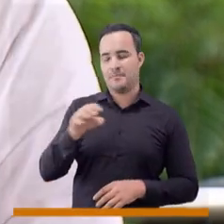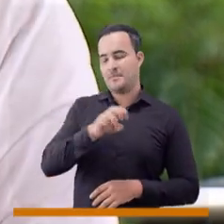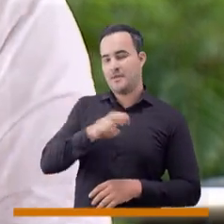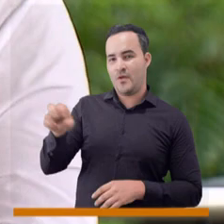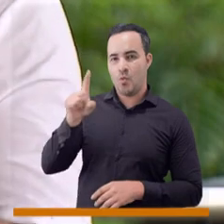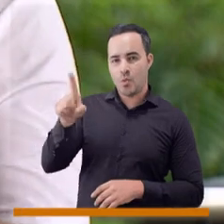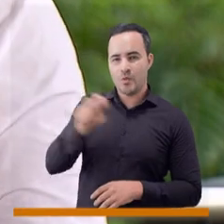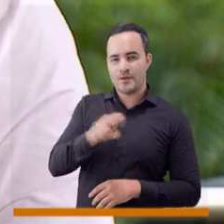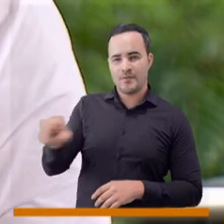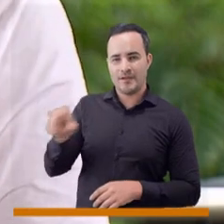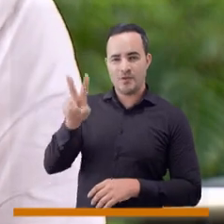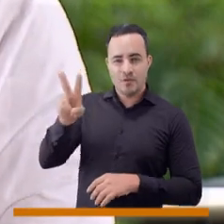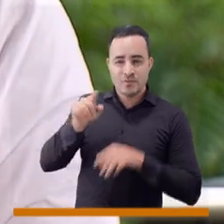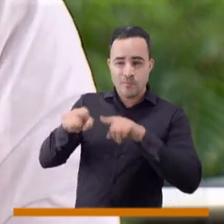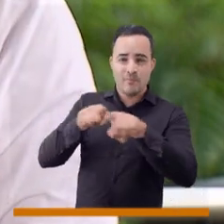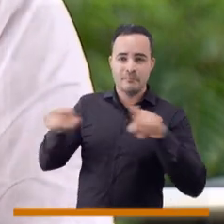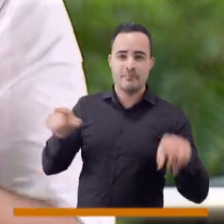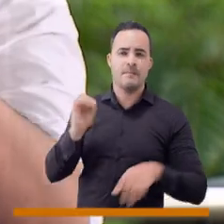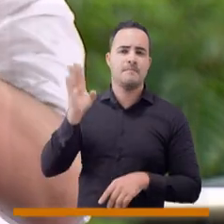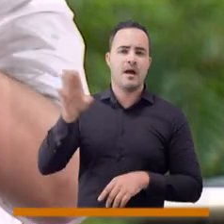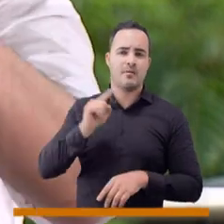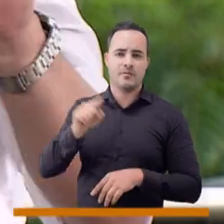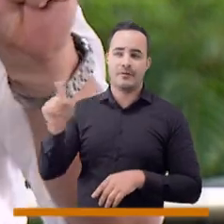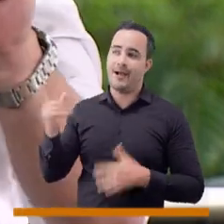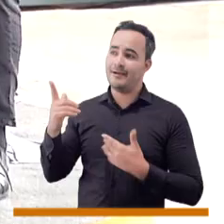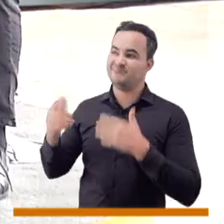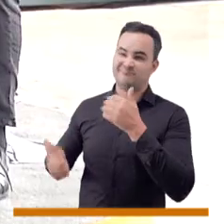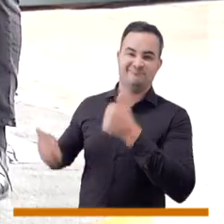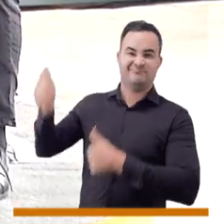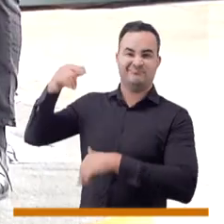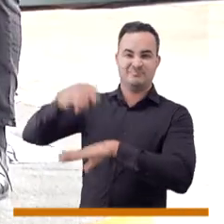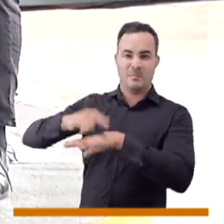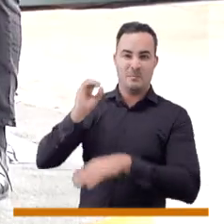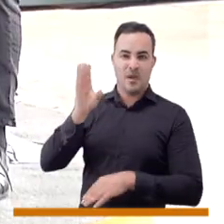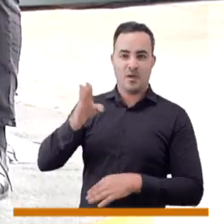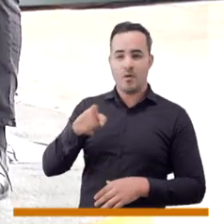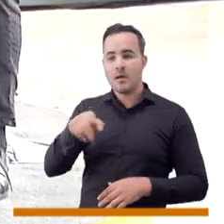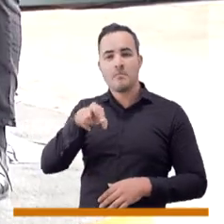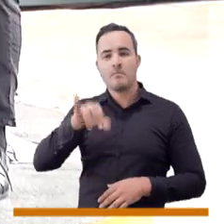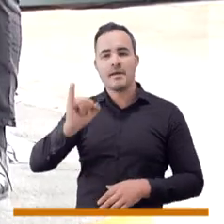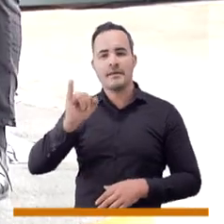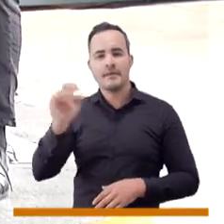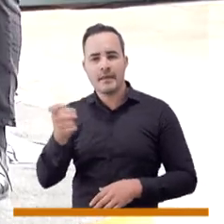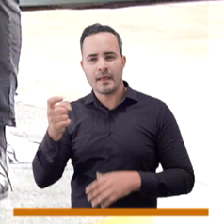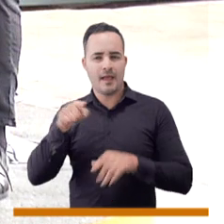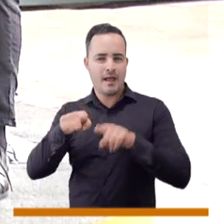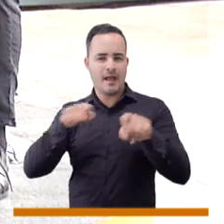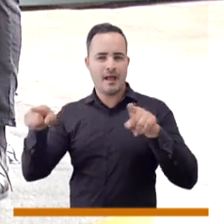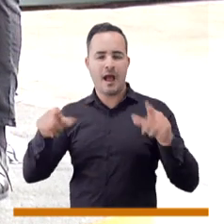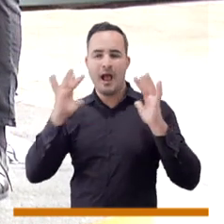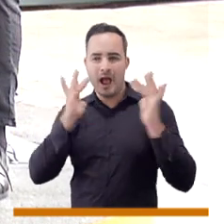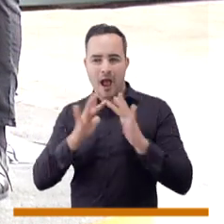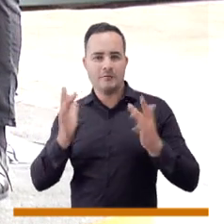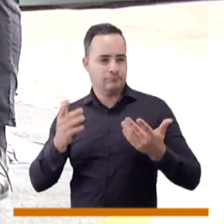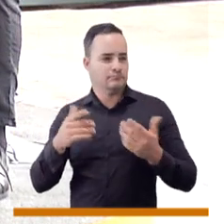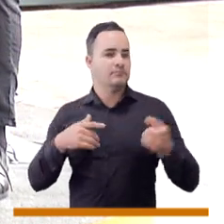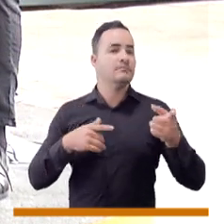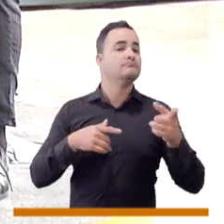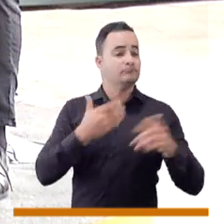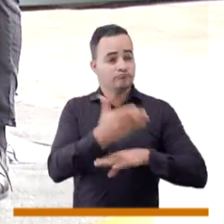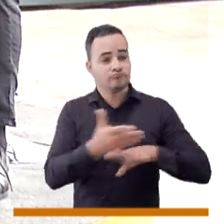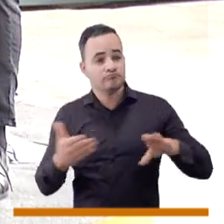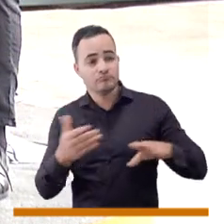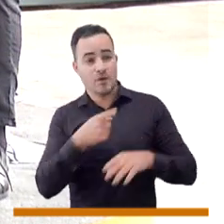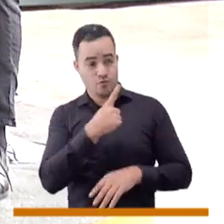segundo piso, lamentablemente hoy, tienen unas condiciones estandarizadas por la superfinanciera, que es que tenga un PIG, un balance financiero